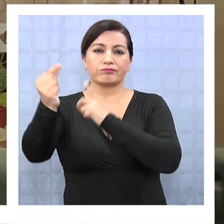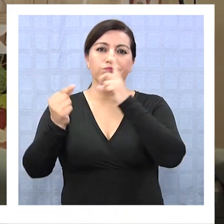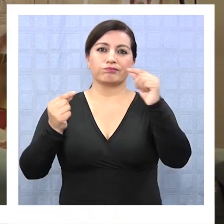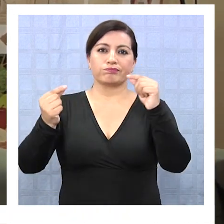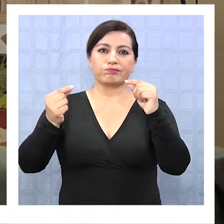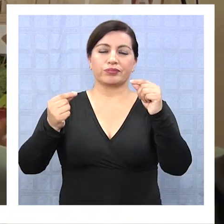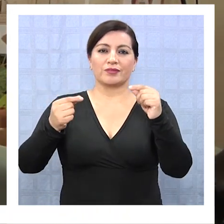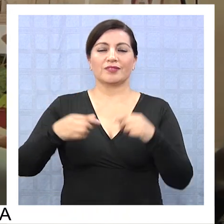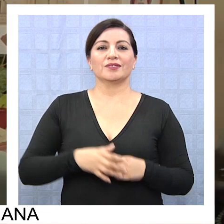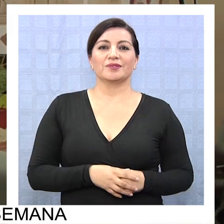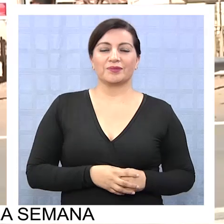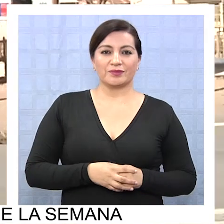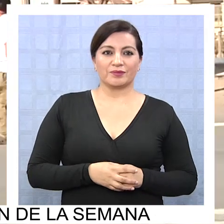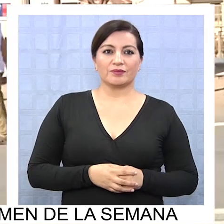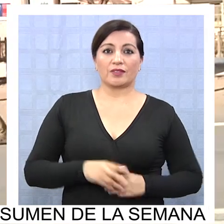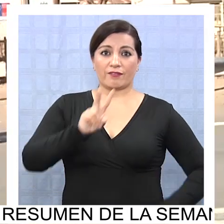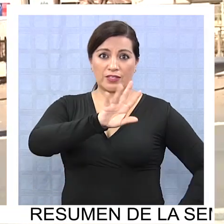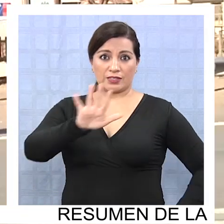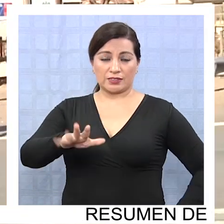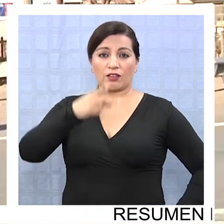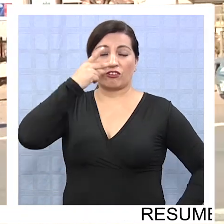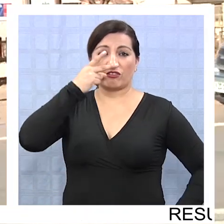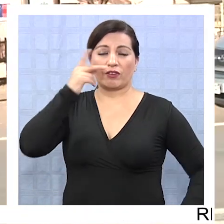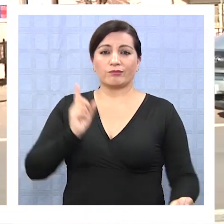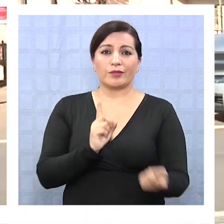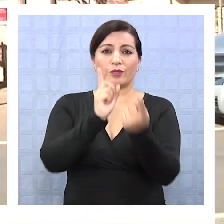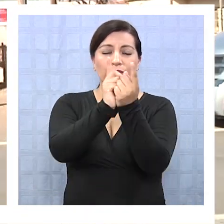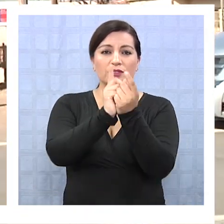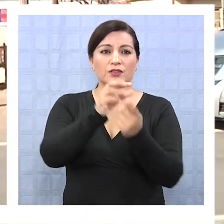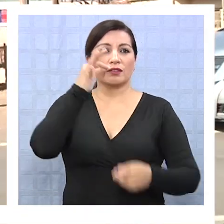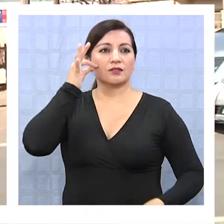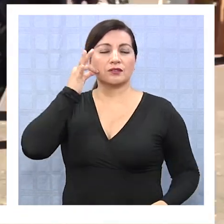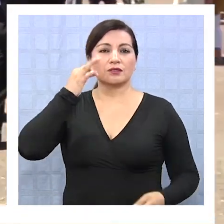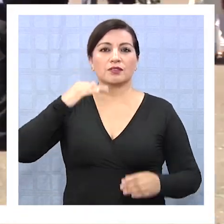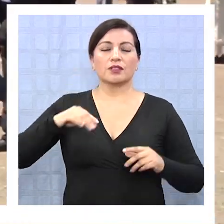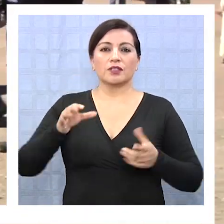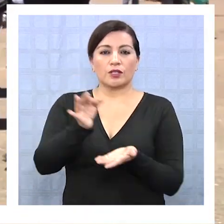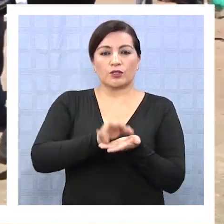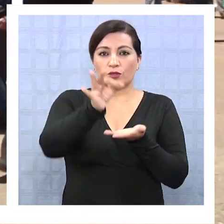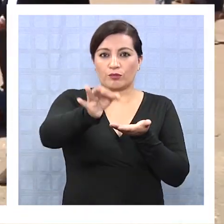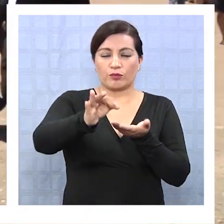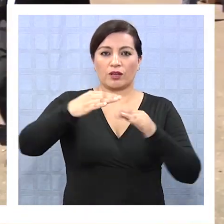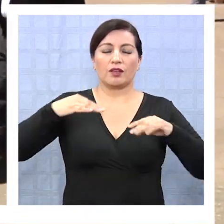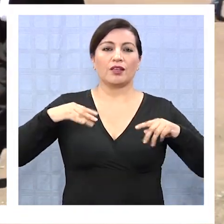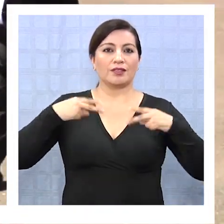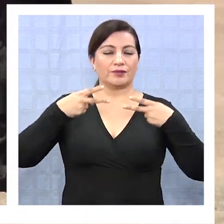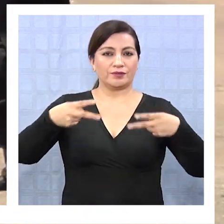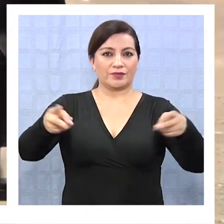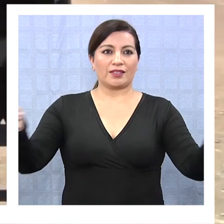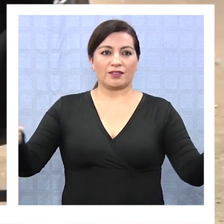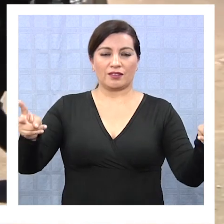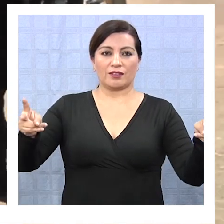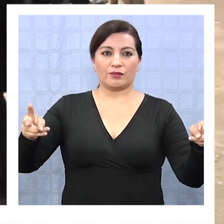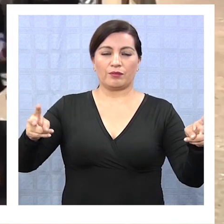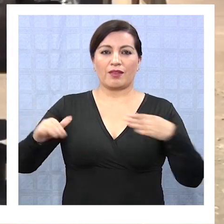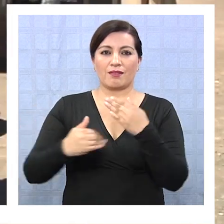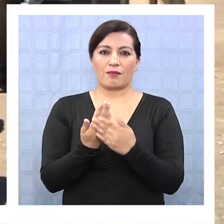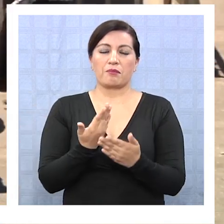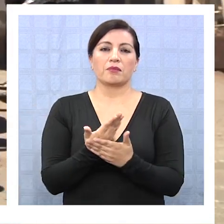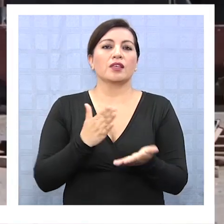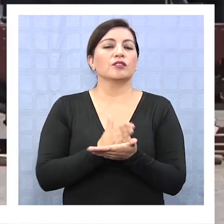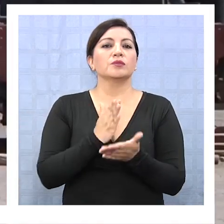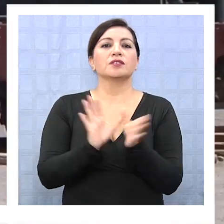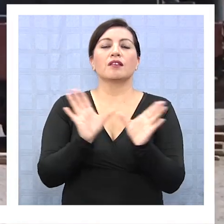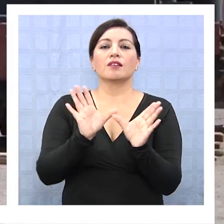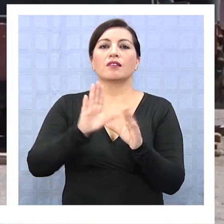de vuelta al más allá. El 25 es el encuentro Pampino-Humberton, con actos y desfiles desde las